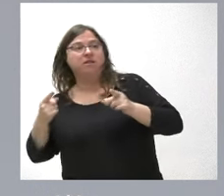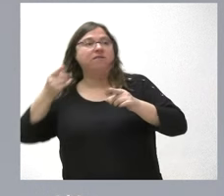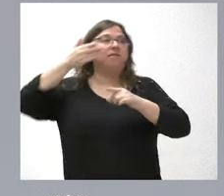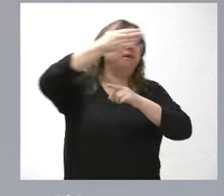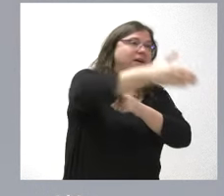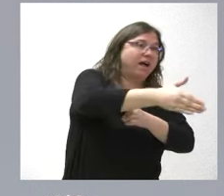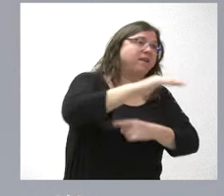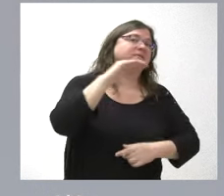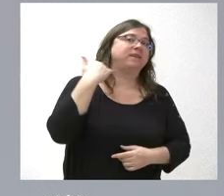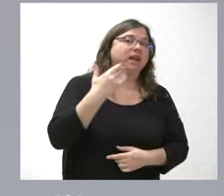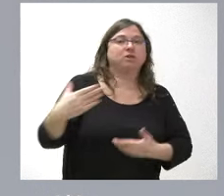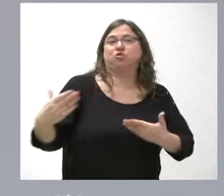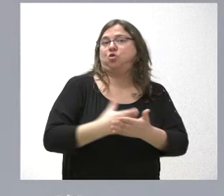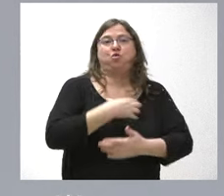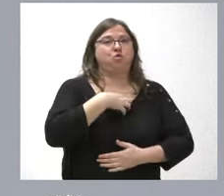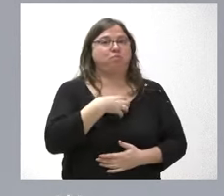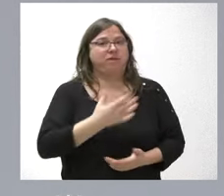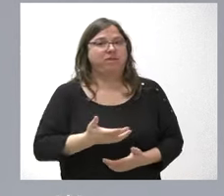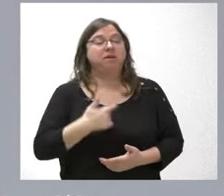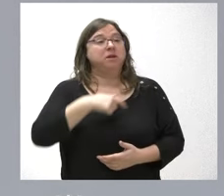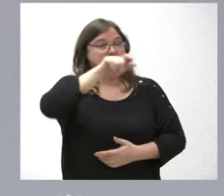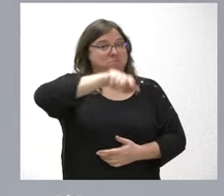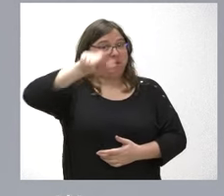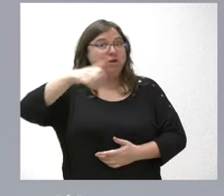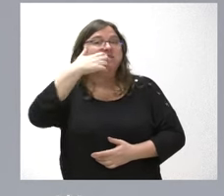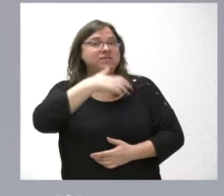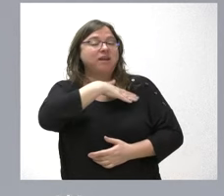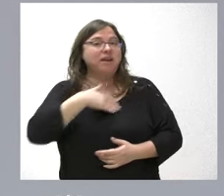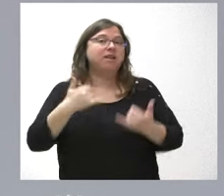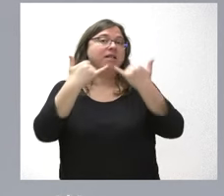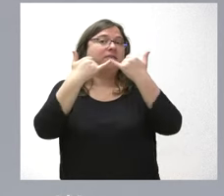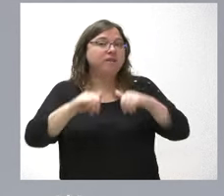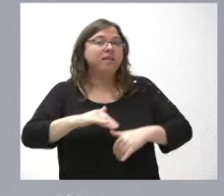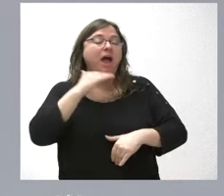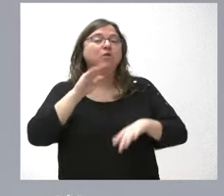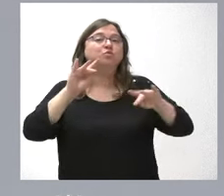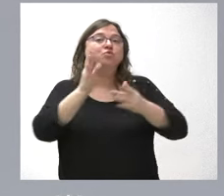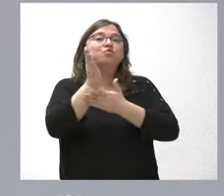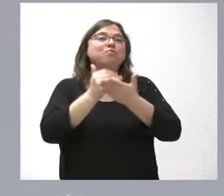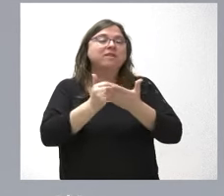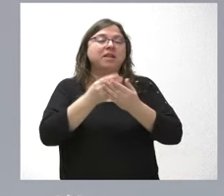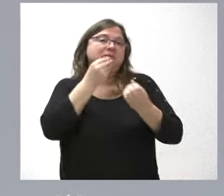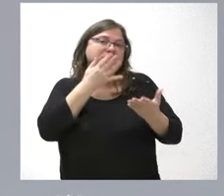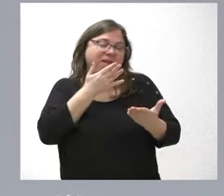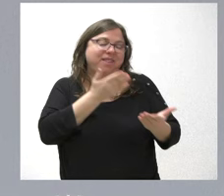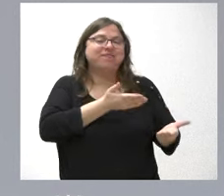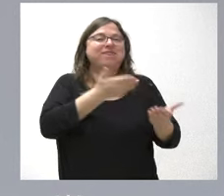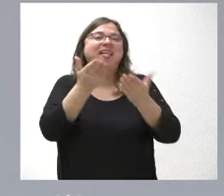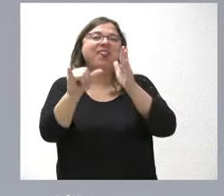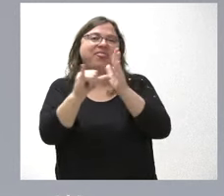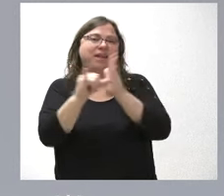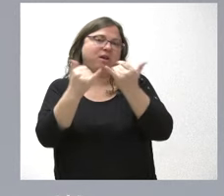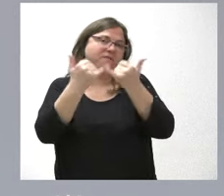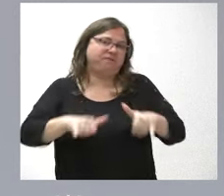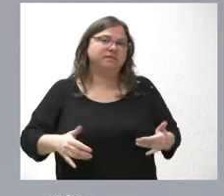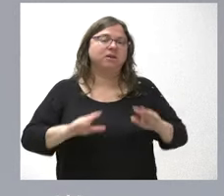la campa. Y creíamos que también esos ciudadanos, si quieren celebrar el día de su comunidad, estaba bien acercar la festividad